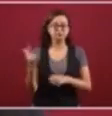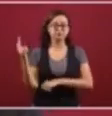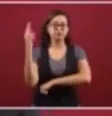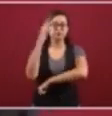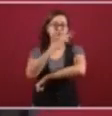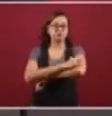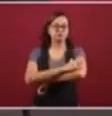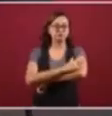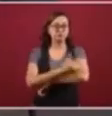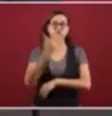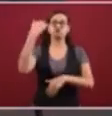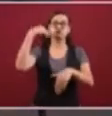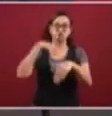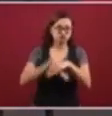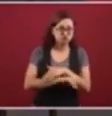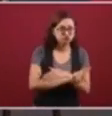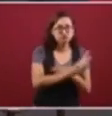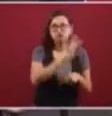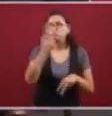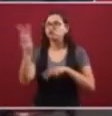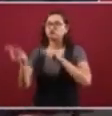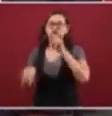y no salió nada.